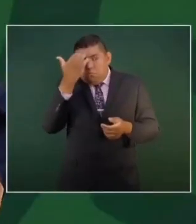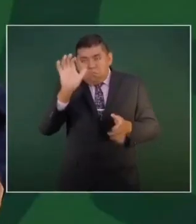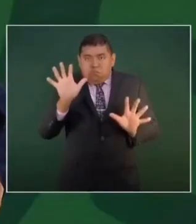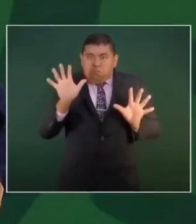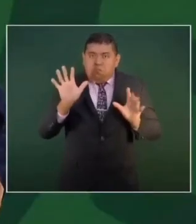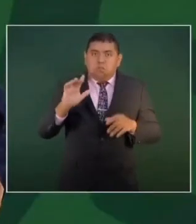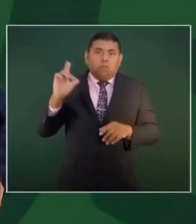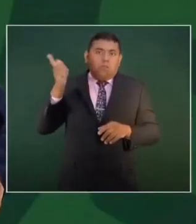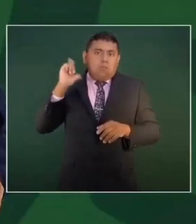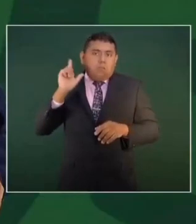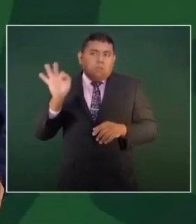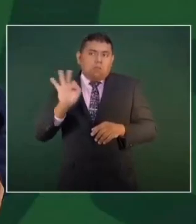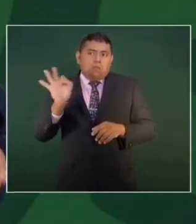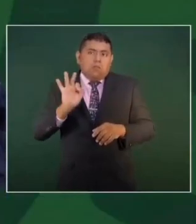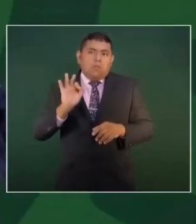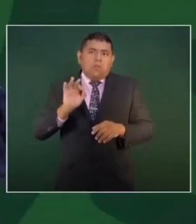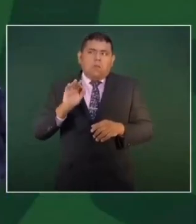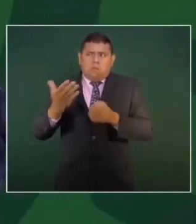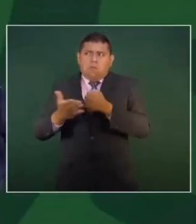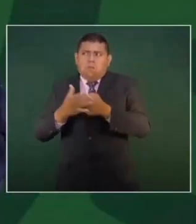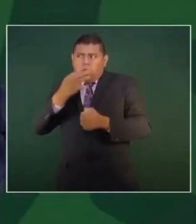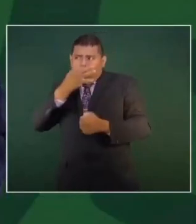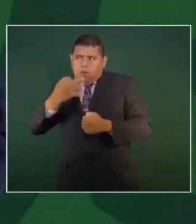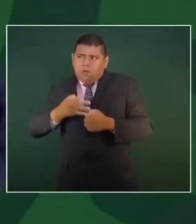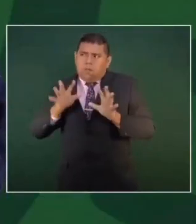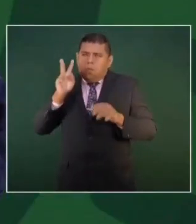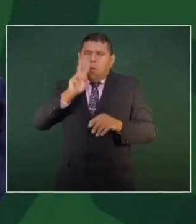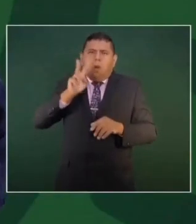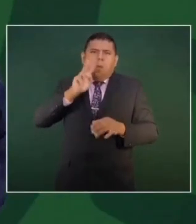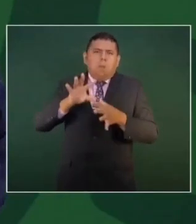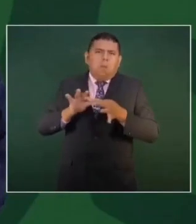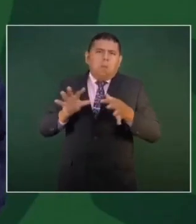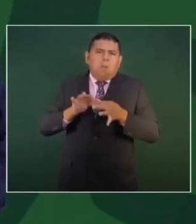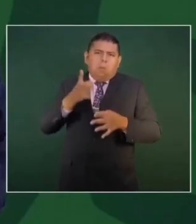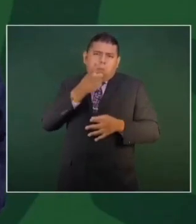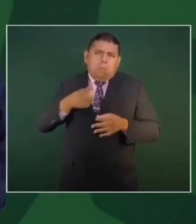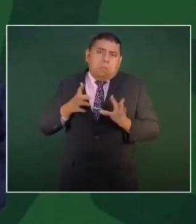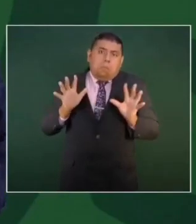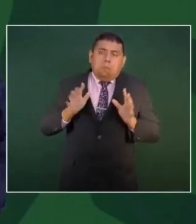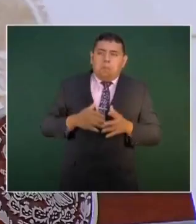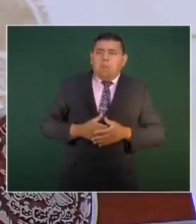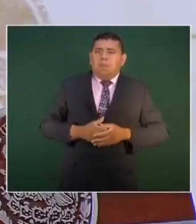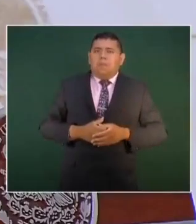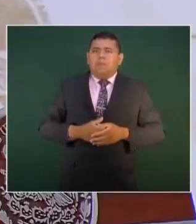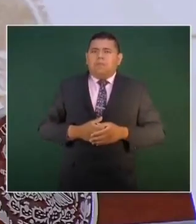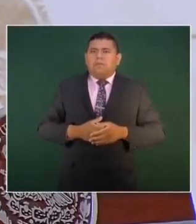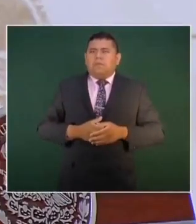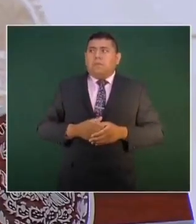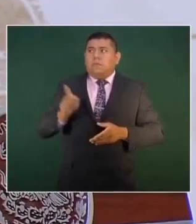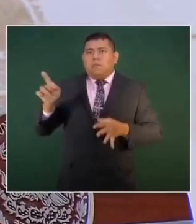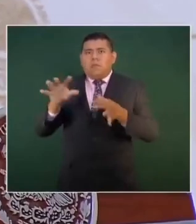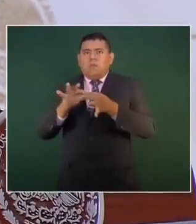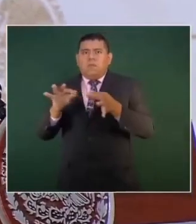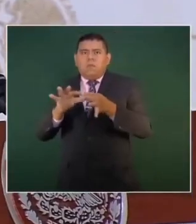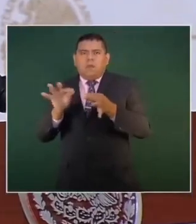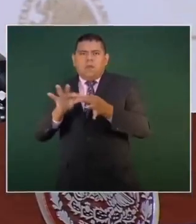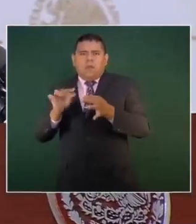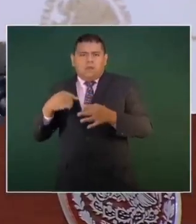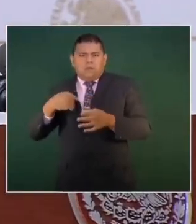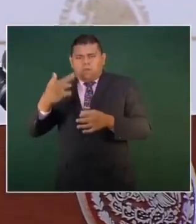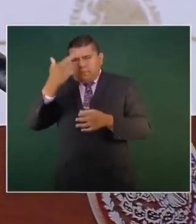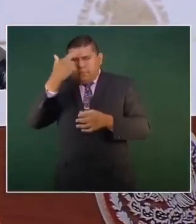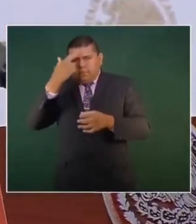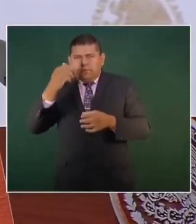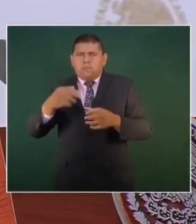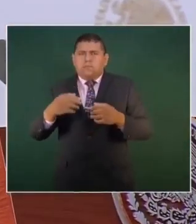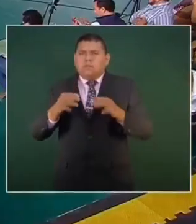nos dieran más detalles, porque creo que habló de que el